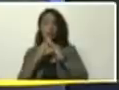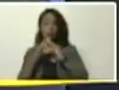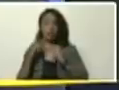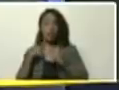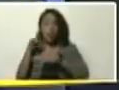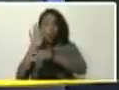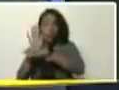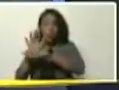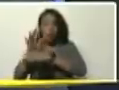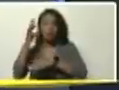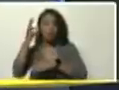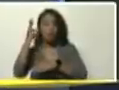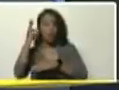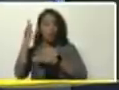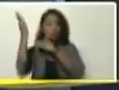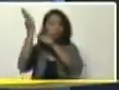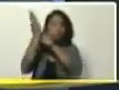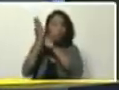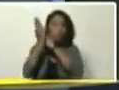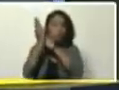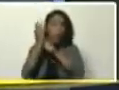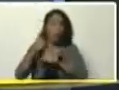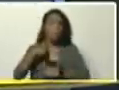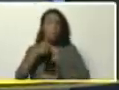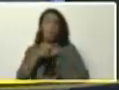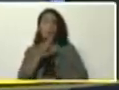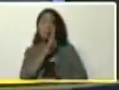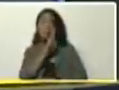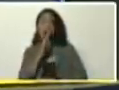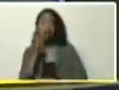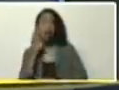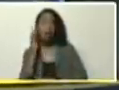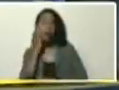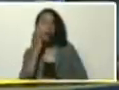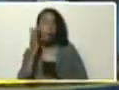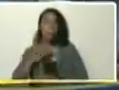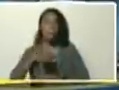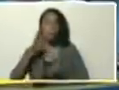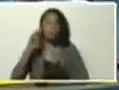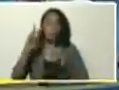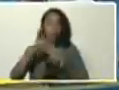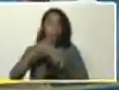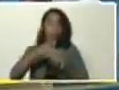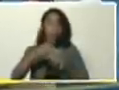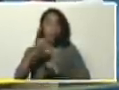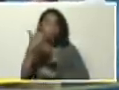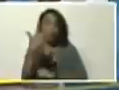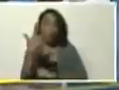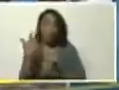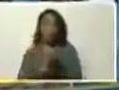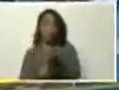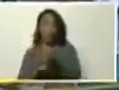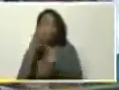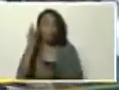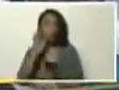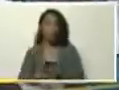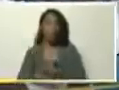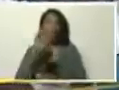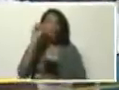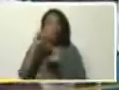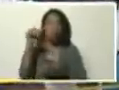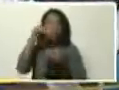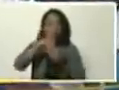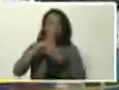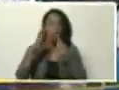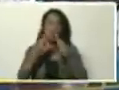criado por mujeres, mi madre, mi tía y mis tres hermanos. También en la casa